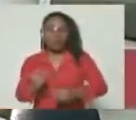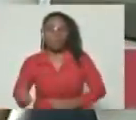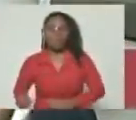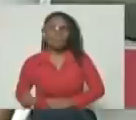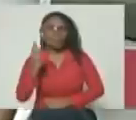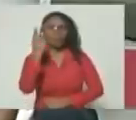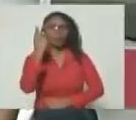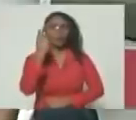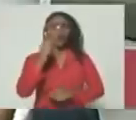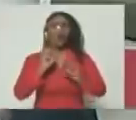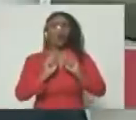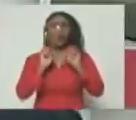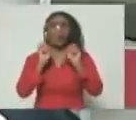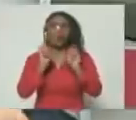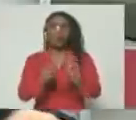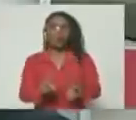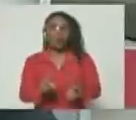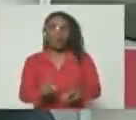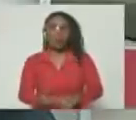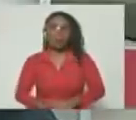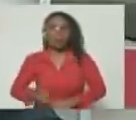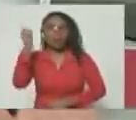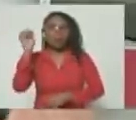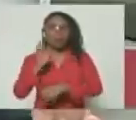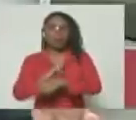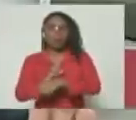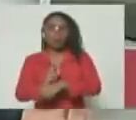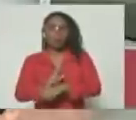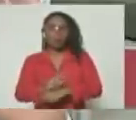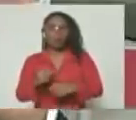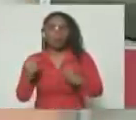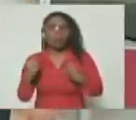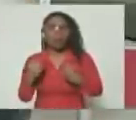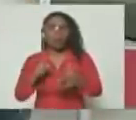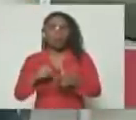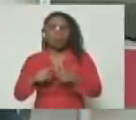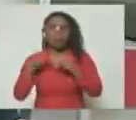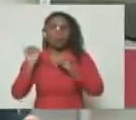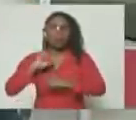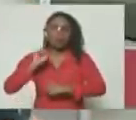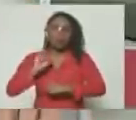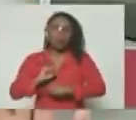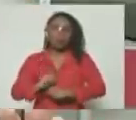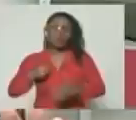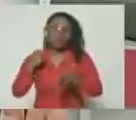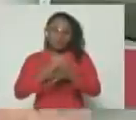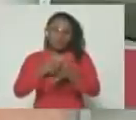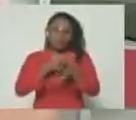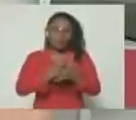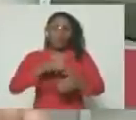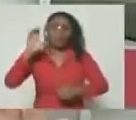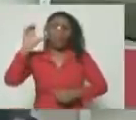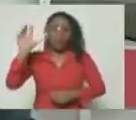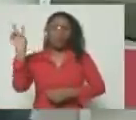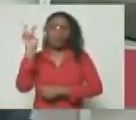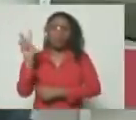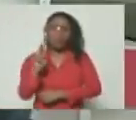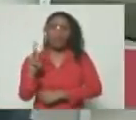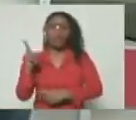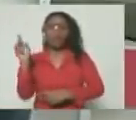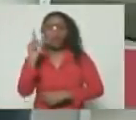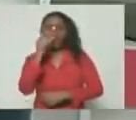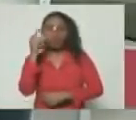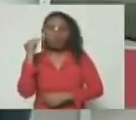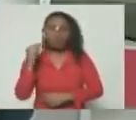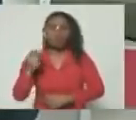primera oportunidad, la más inmediata, para entonces sí empeñarnos juntos por el país, por Venezuela, que los venezolanos y las venezolanas